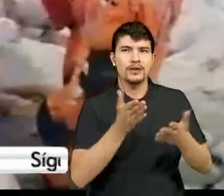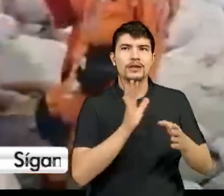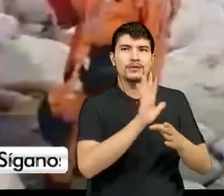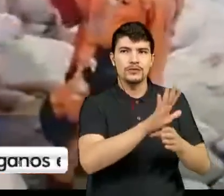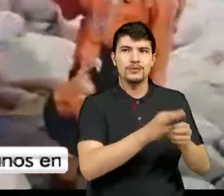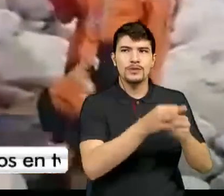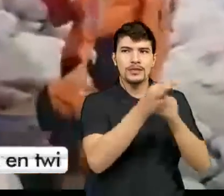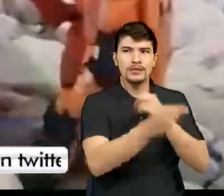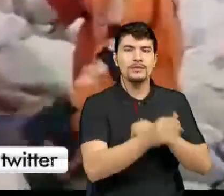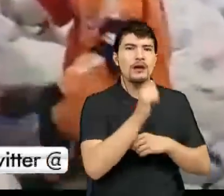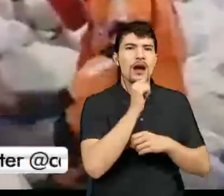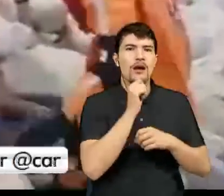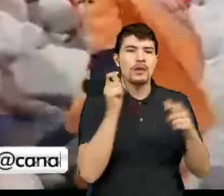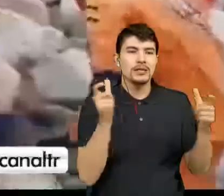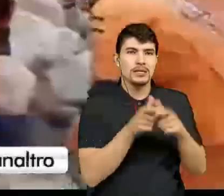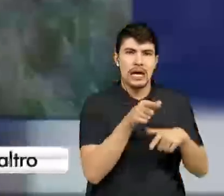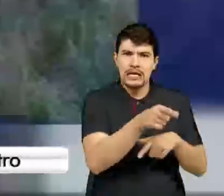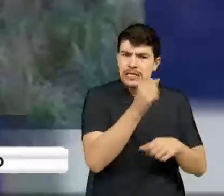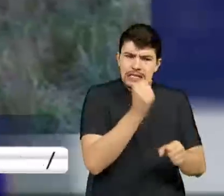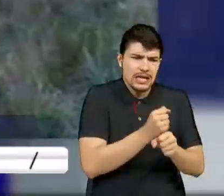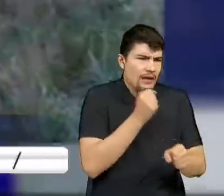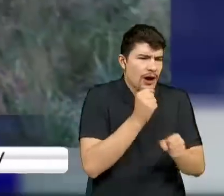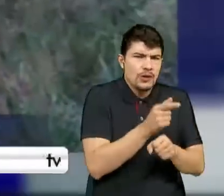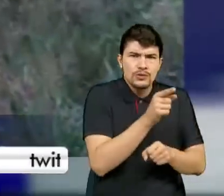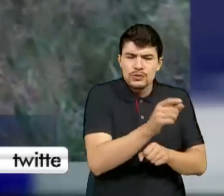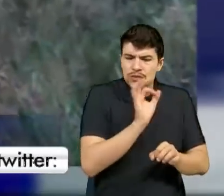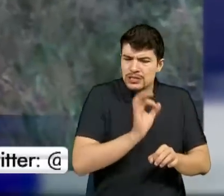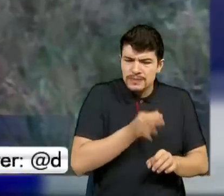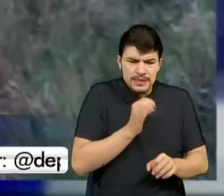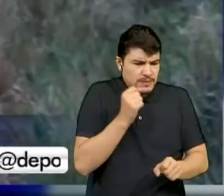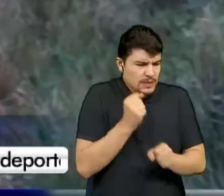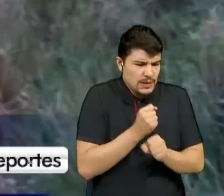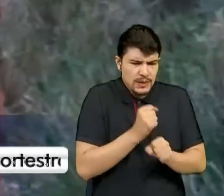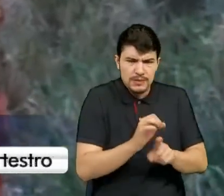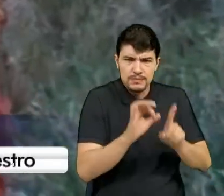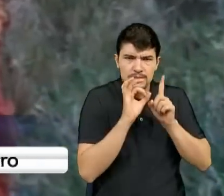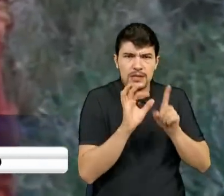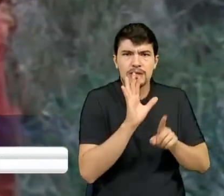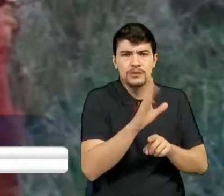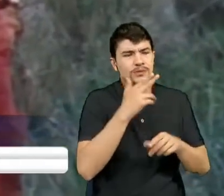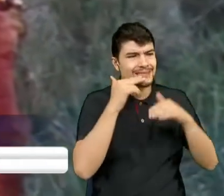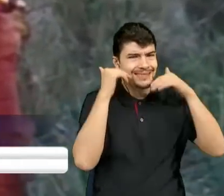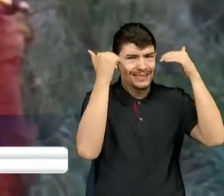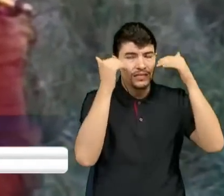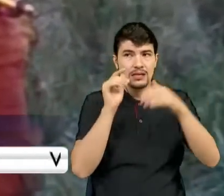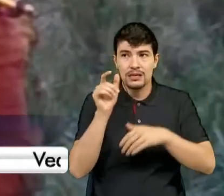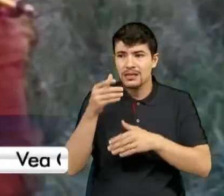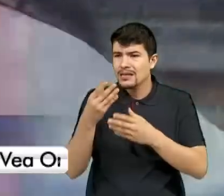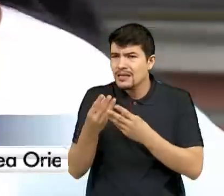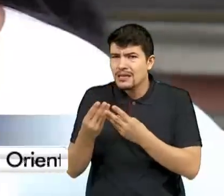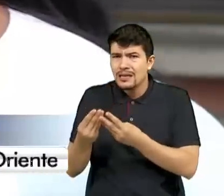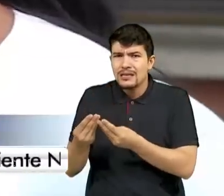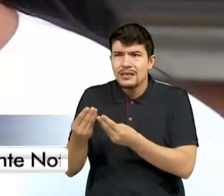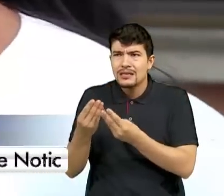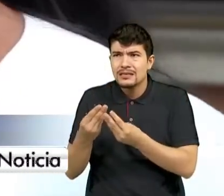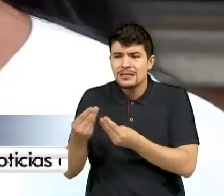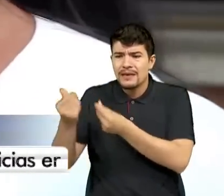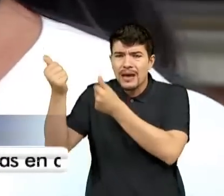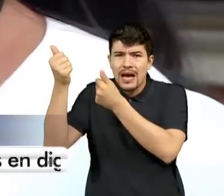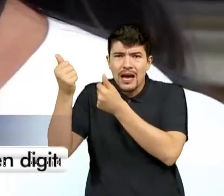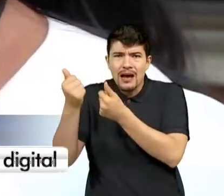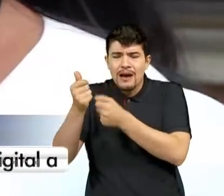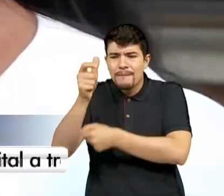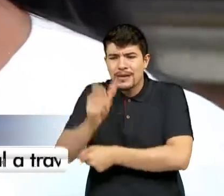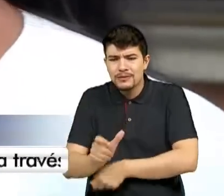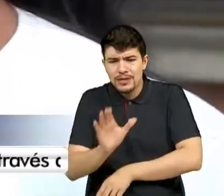y siempre se caracterizó por su laboriosidad y carisma. Se va una persona